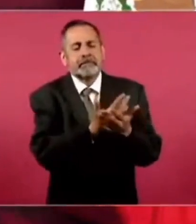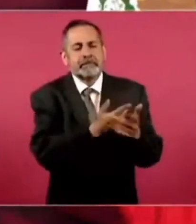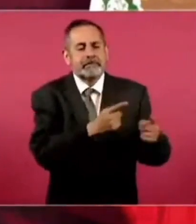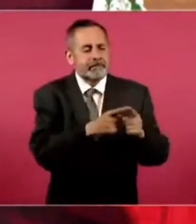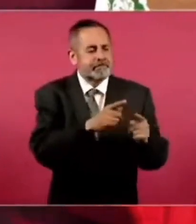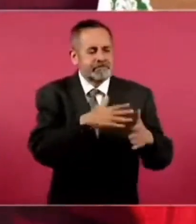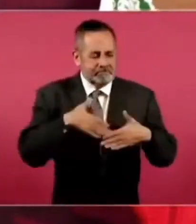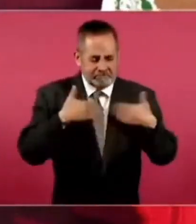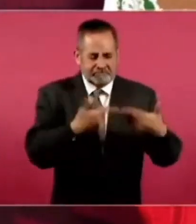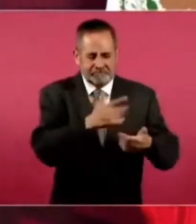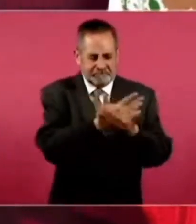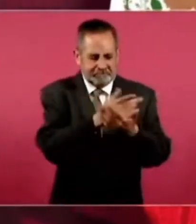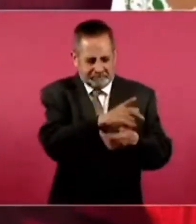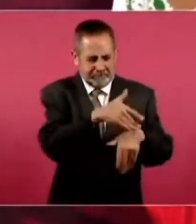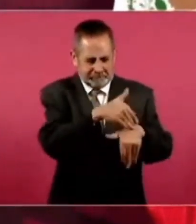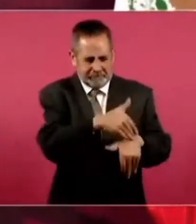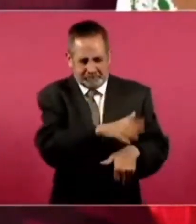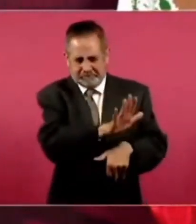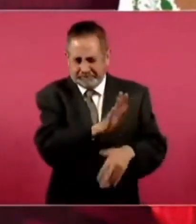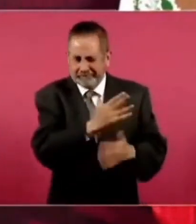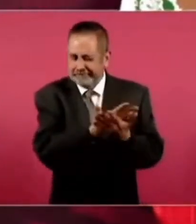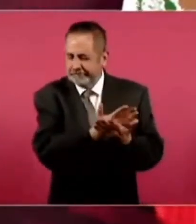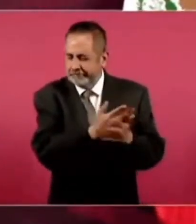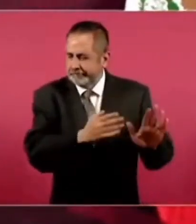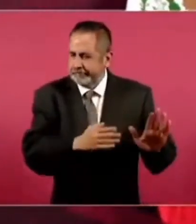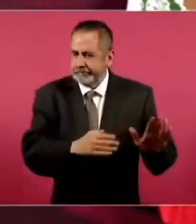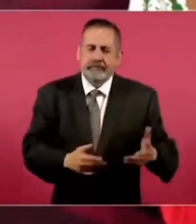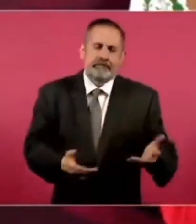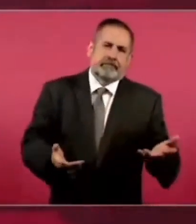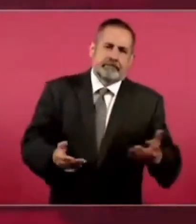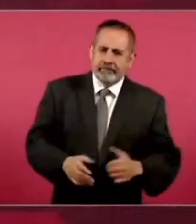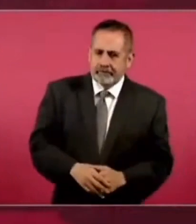ten confianza y coopera, ¿no?